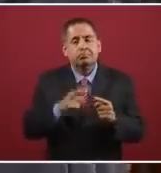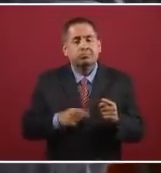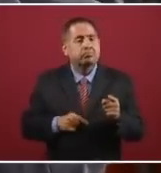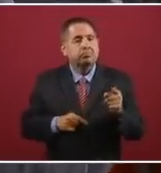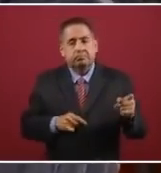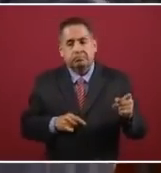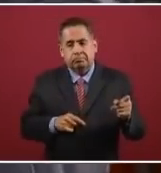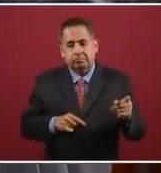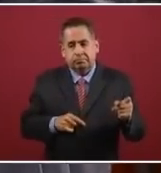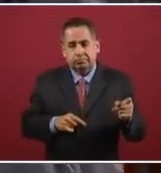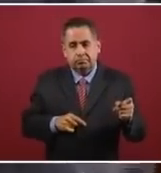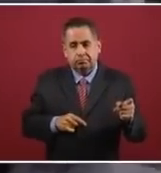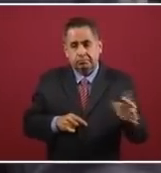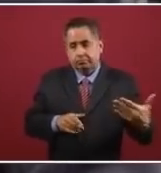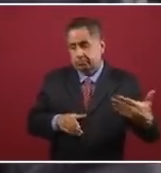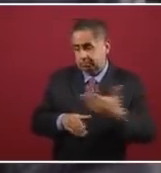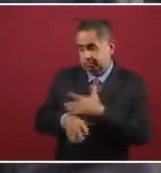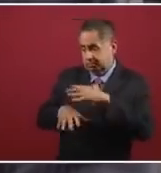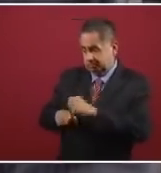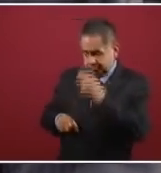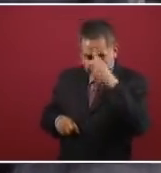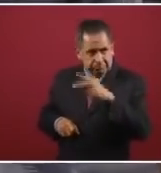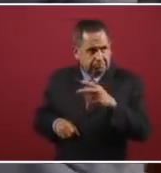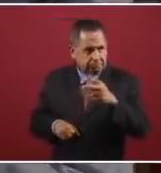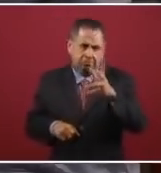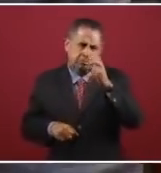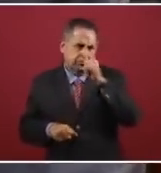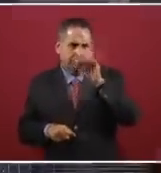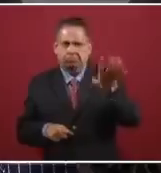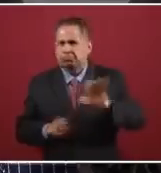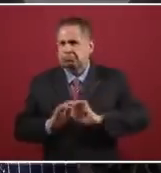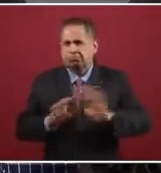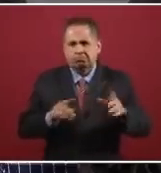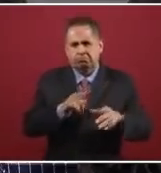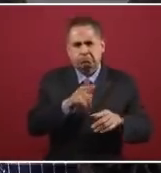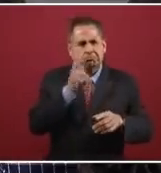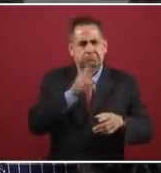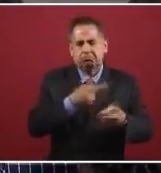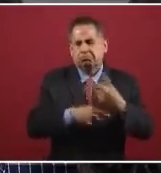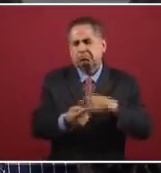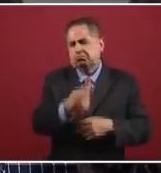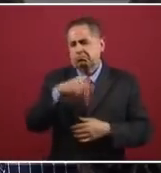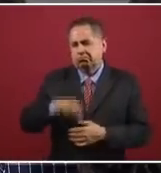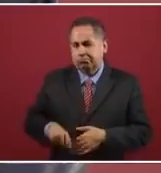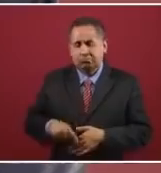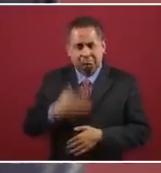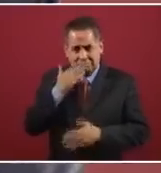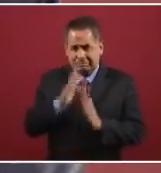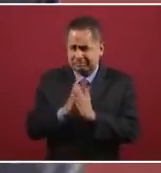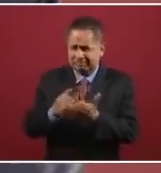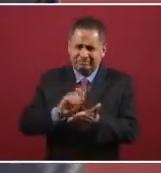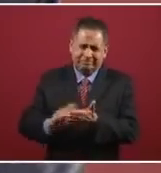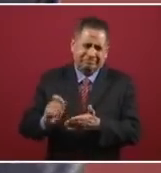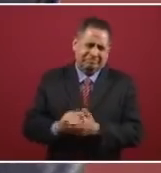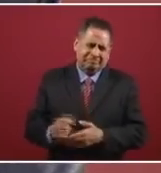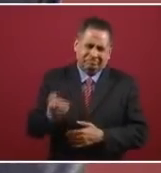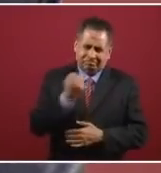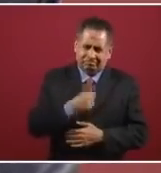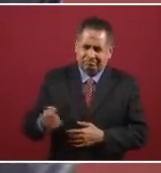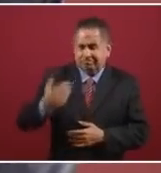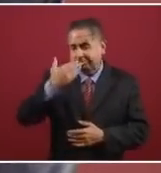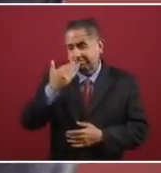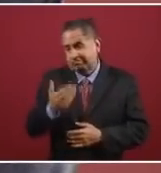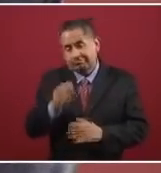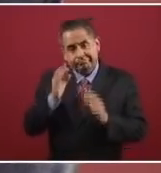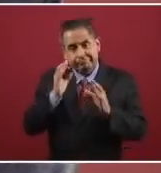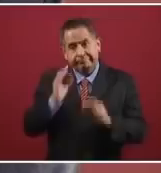para invadir a México, para la guerra con México. Es un gran texto